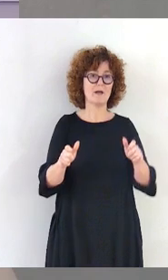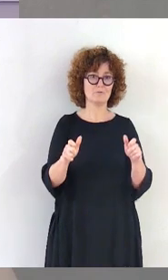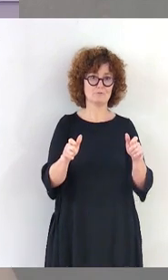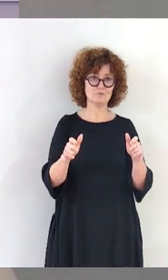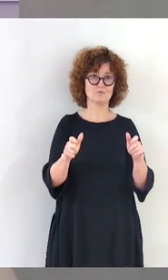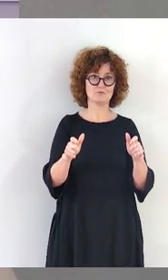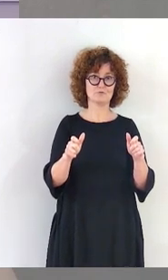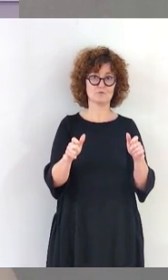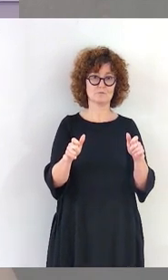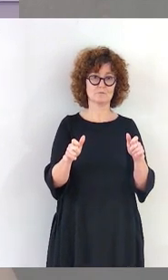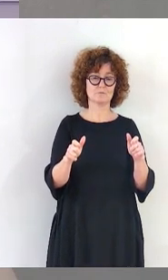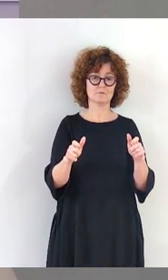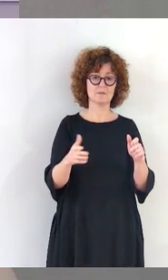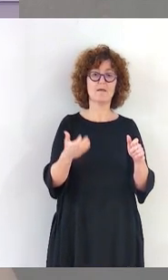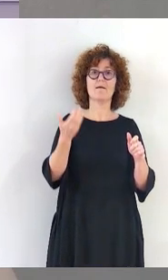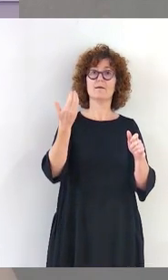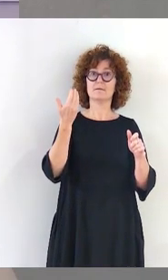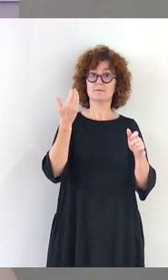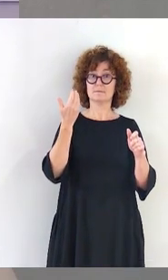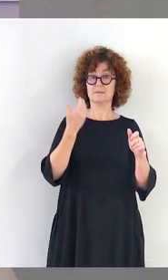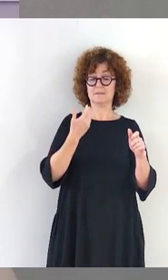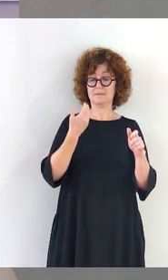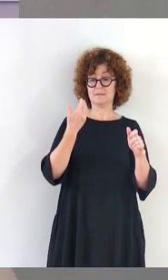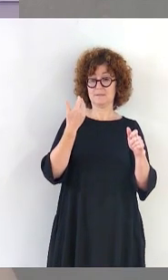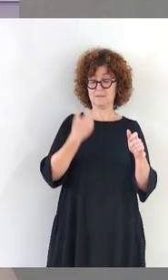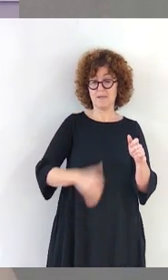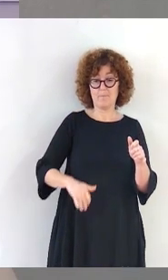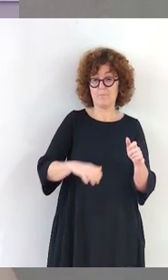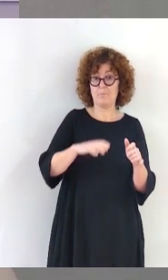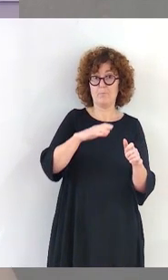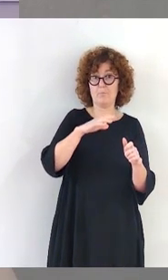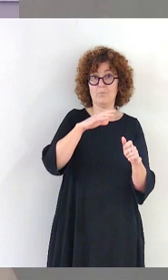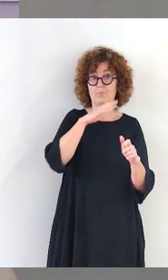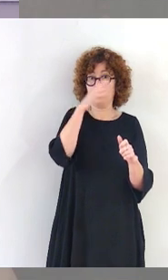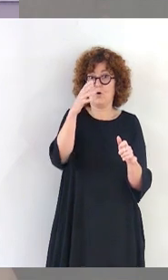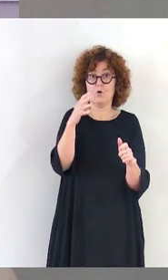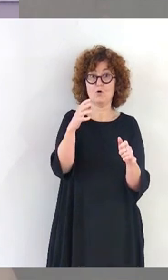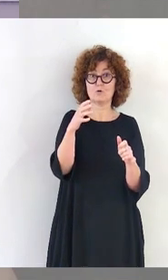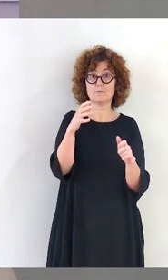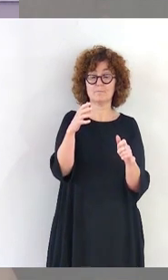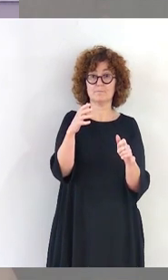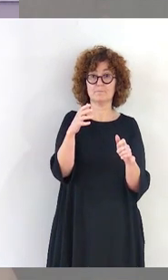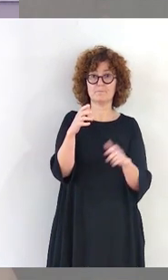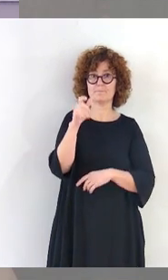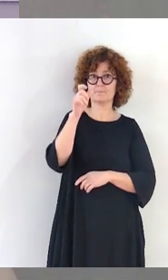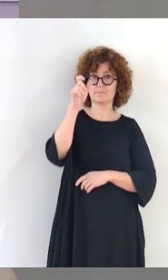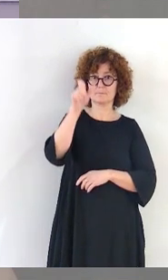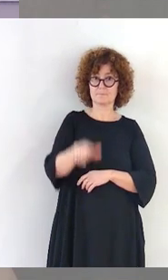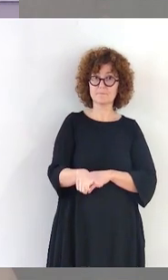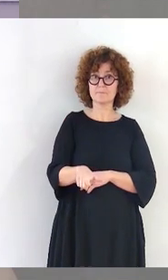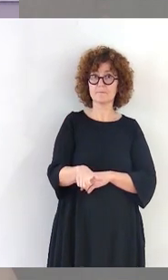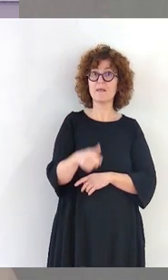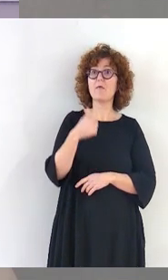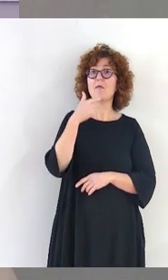en un fallo a reí de un de un desplazamiento de un hombre de Kiribati hacia Nueva Zelanda